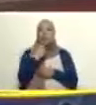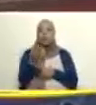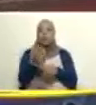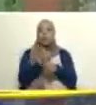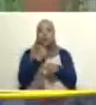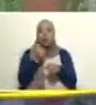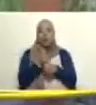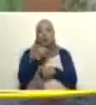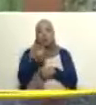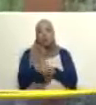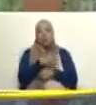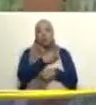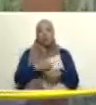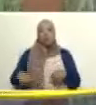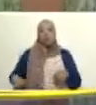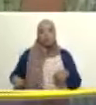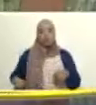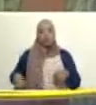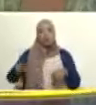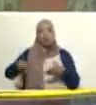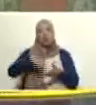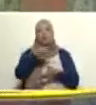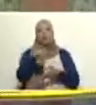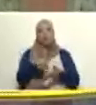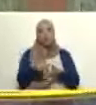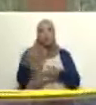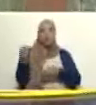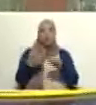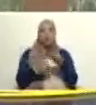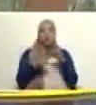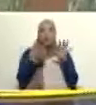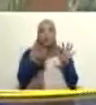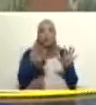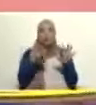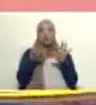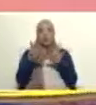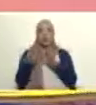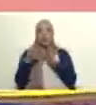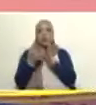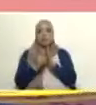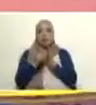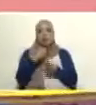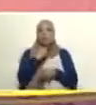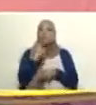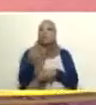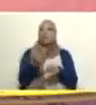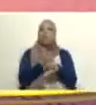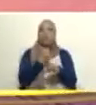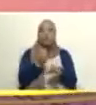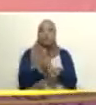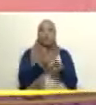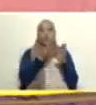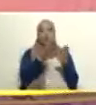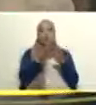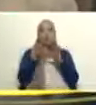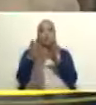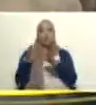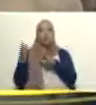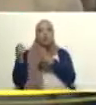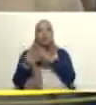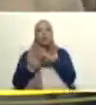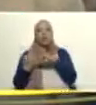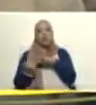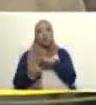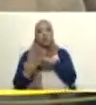cabe destacar, presidente, que a nivel nacional tenemos más de 86 mil voceros organizados en las aulas, en las